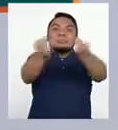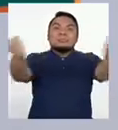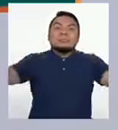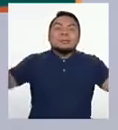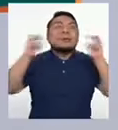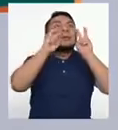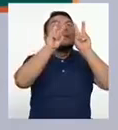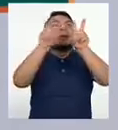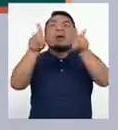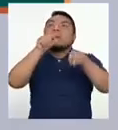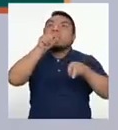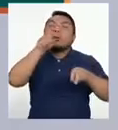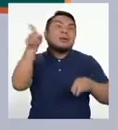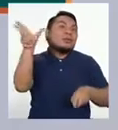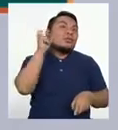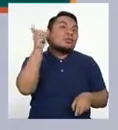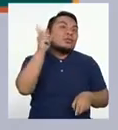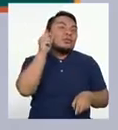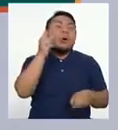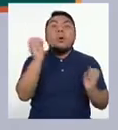Podemos jugar imitando sus sonidos.